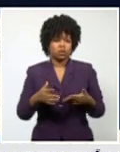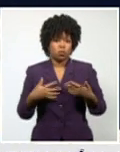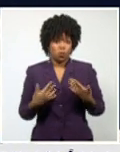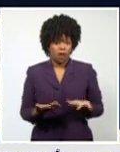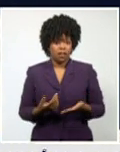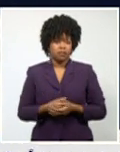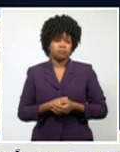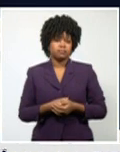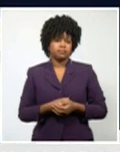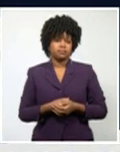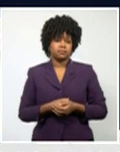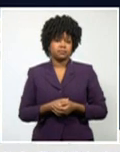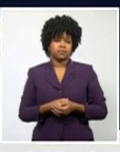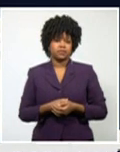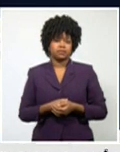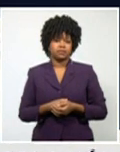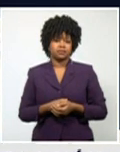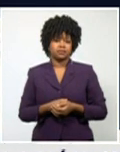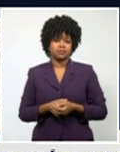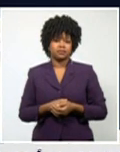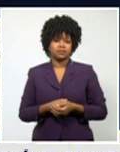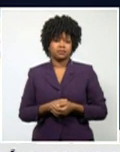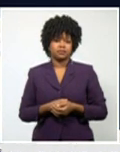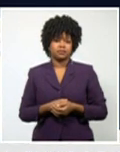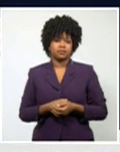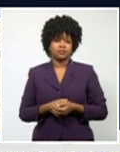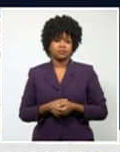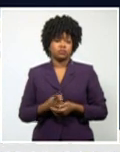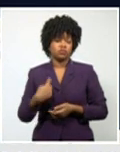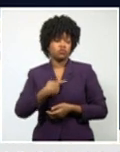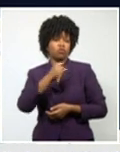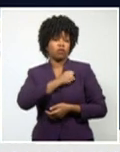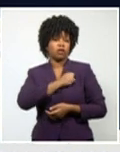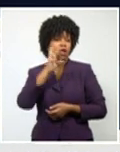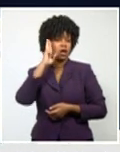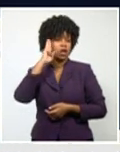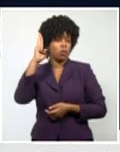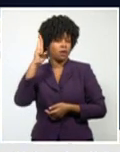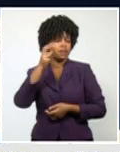preparado, queríamos recordarle a nuestra población